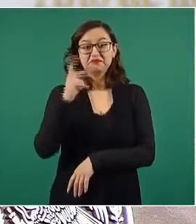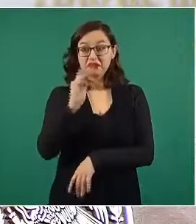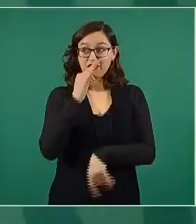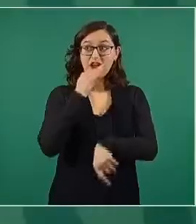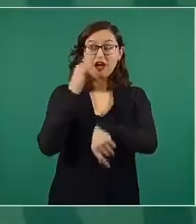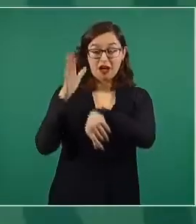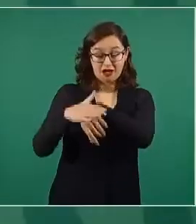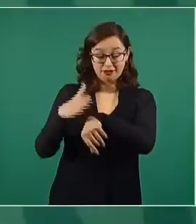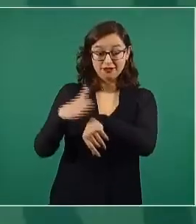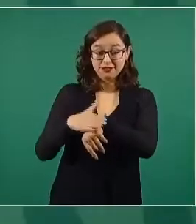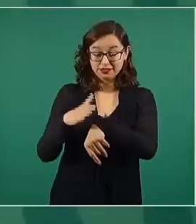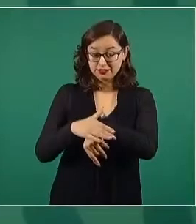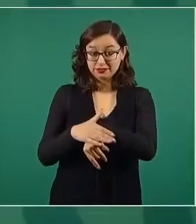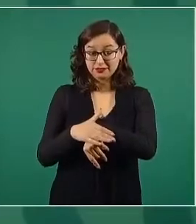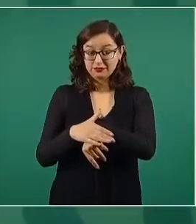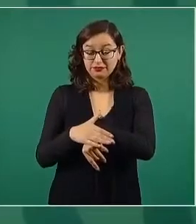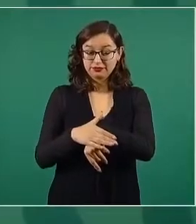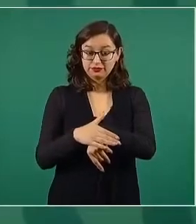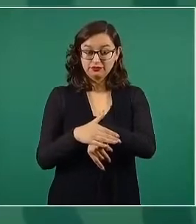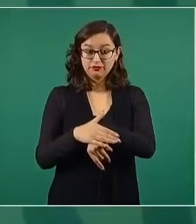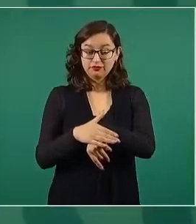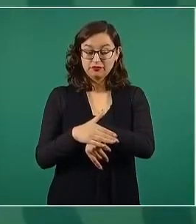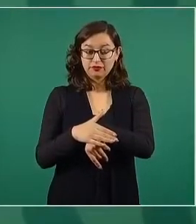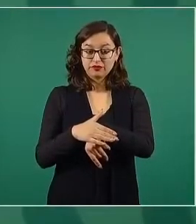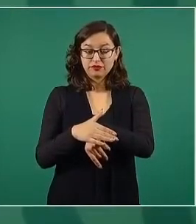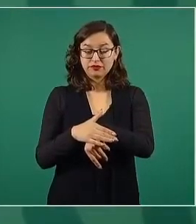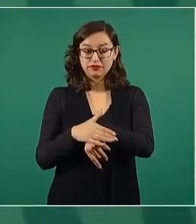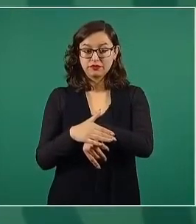que sepan que se desapareció